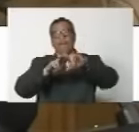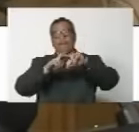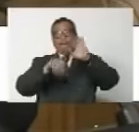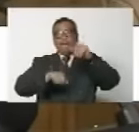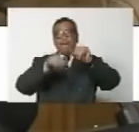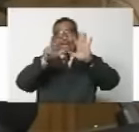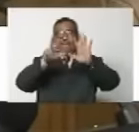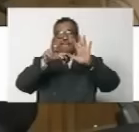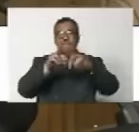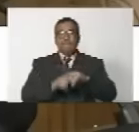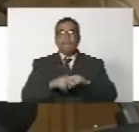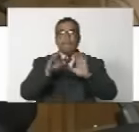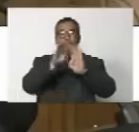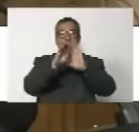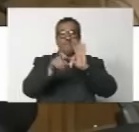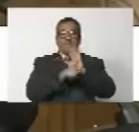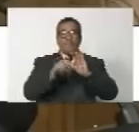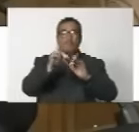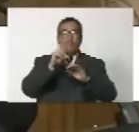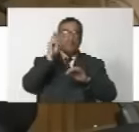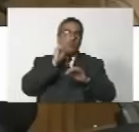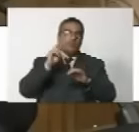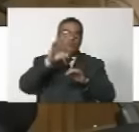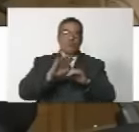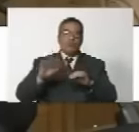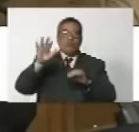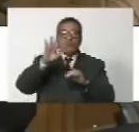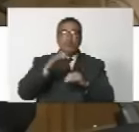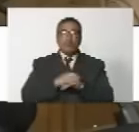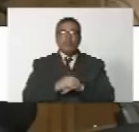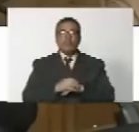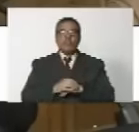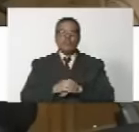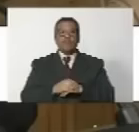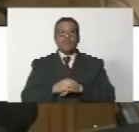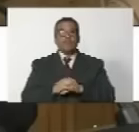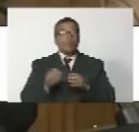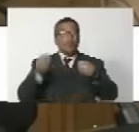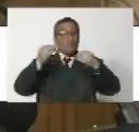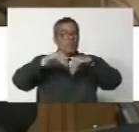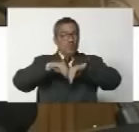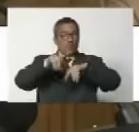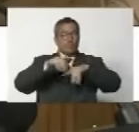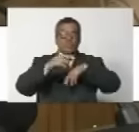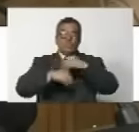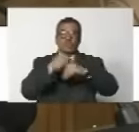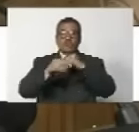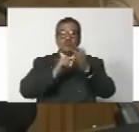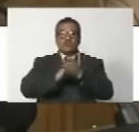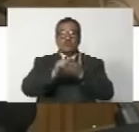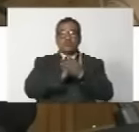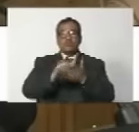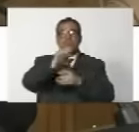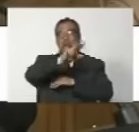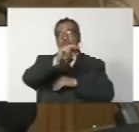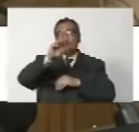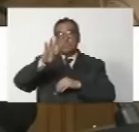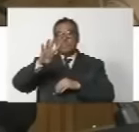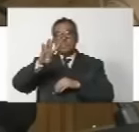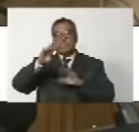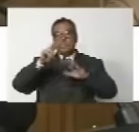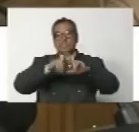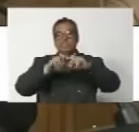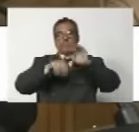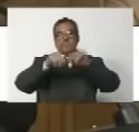numeral 18, de la Constitución de la República Bolivariana de Venezuela, en concordancia con lo establecido en el artículo 34,